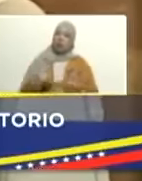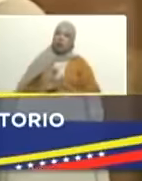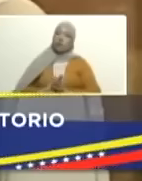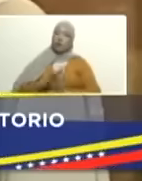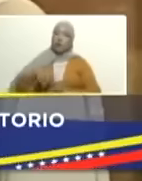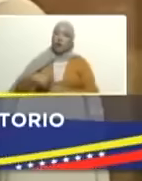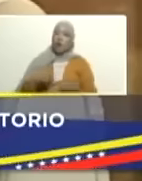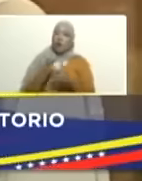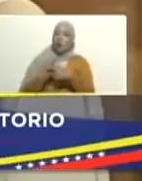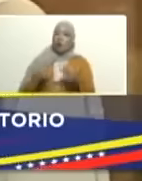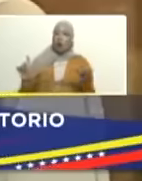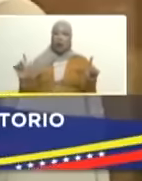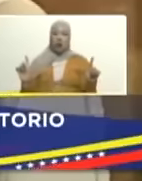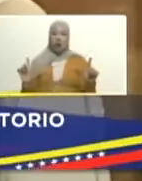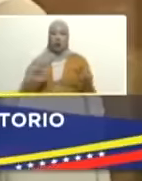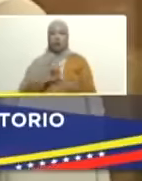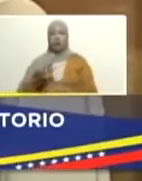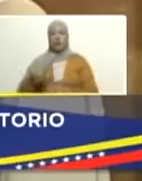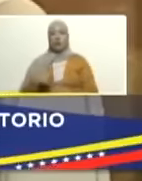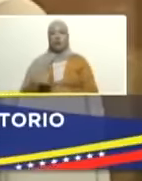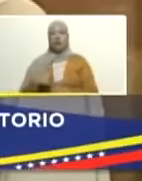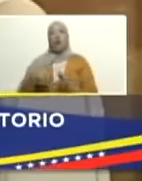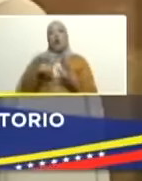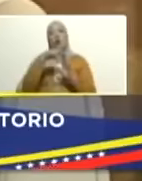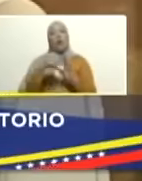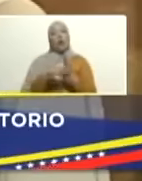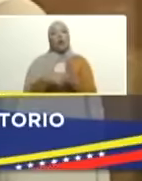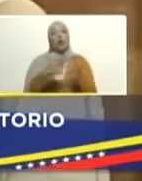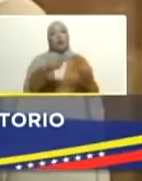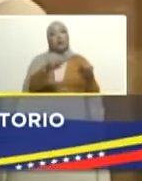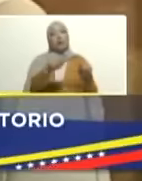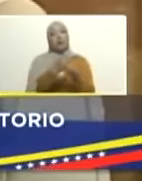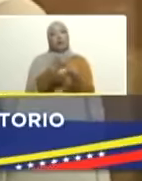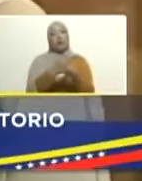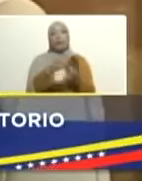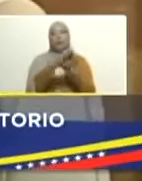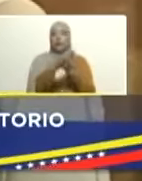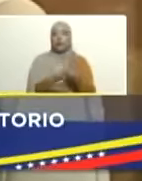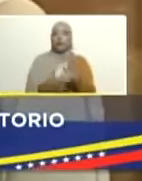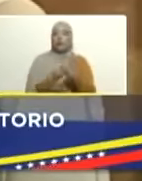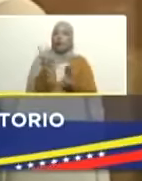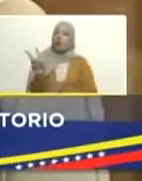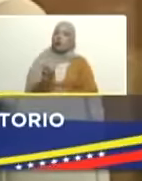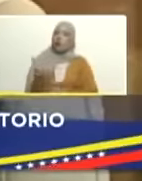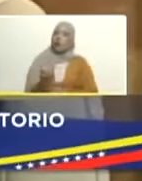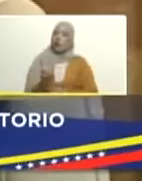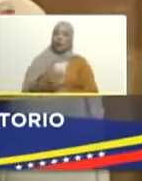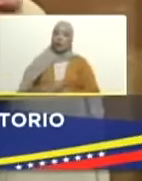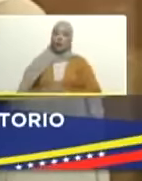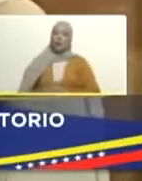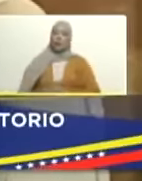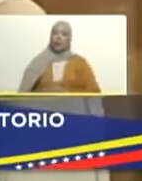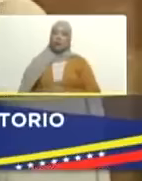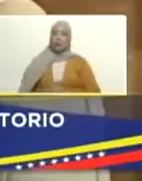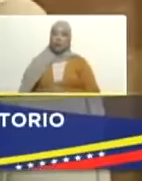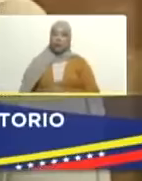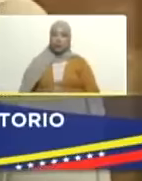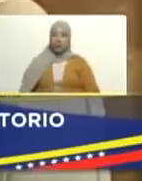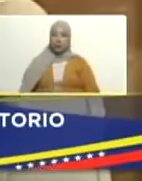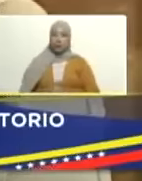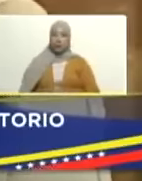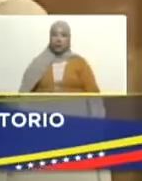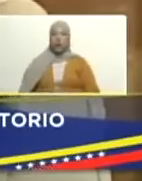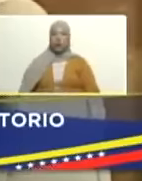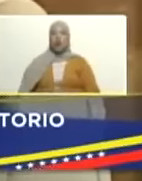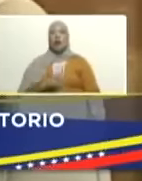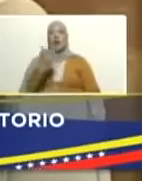nuestra soberanía, a nuestro ordenamiento jurídico y a la Constitución de la República Bolivariana de Venezuela. Aunque estoy un poco